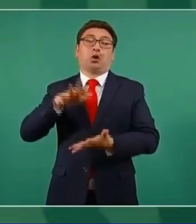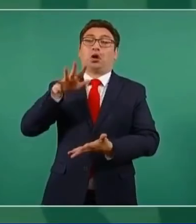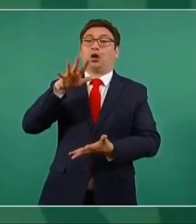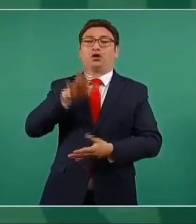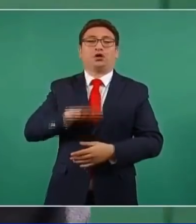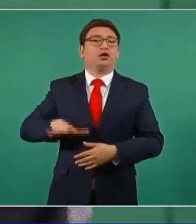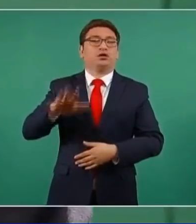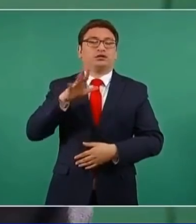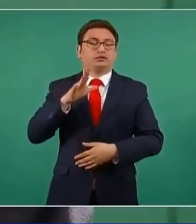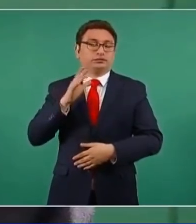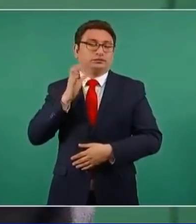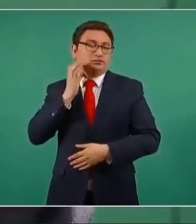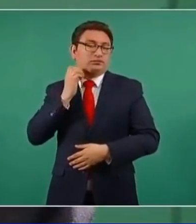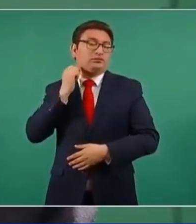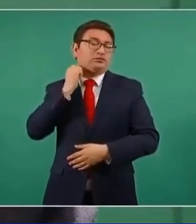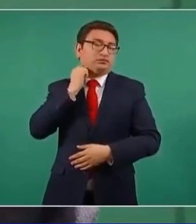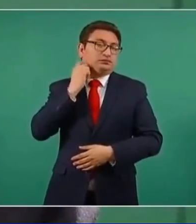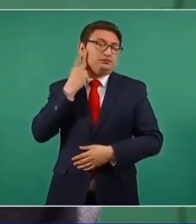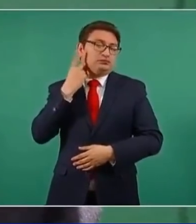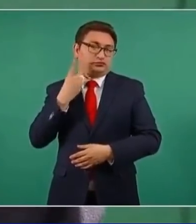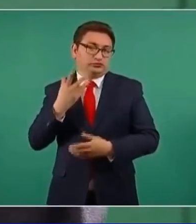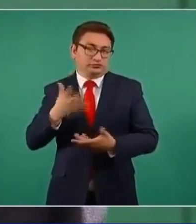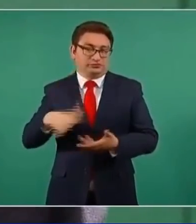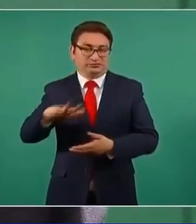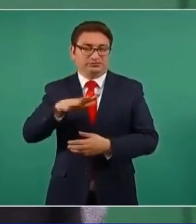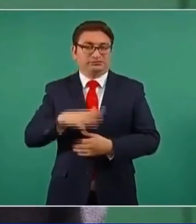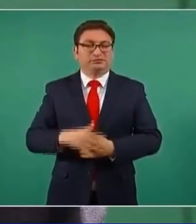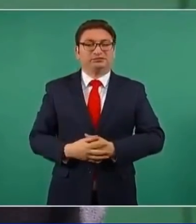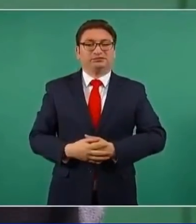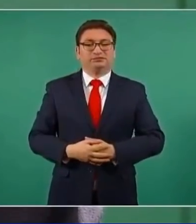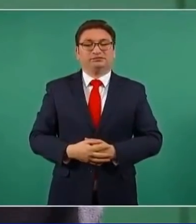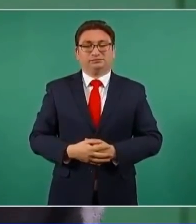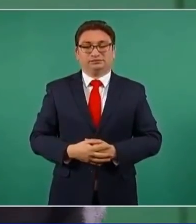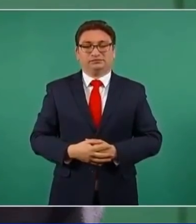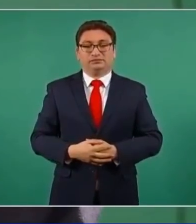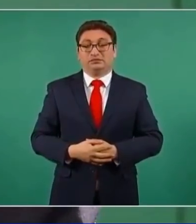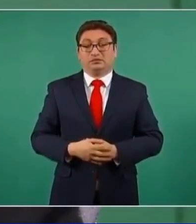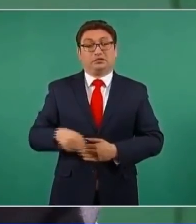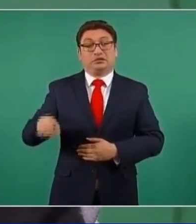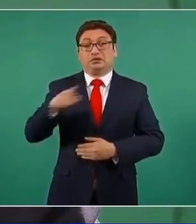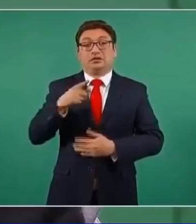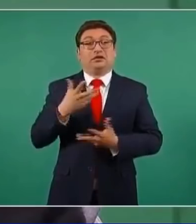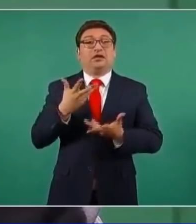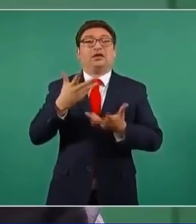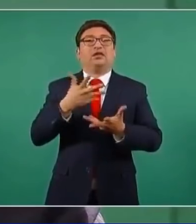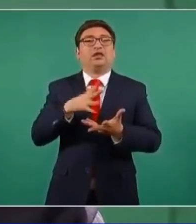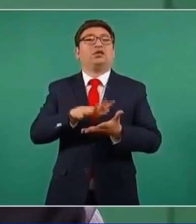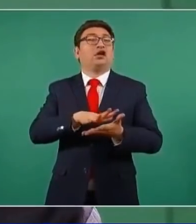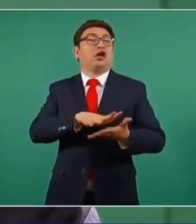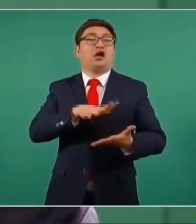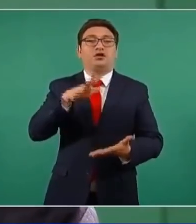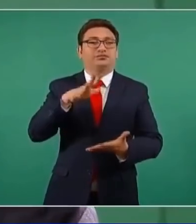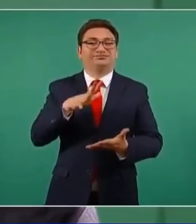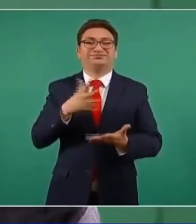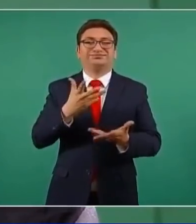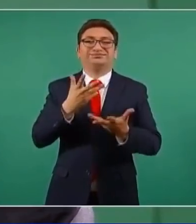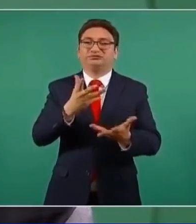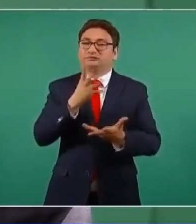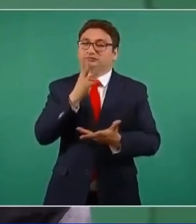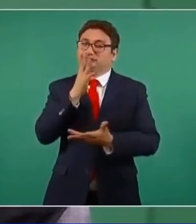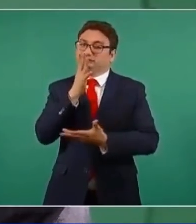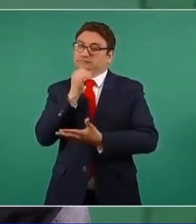en el Congreso, en la Cámara de Diputados. Se quedaron con las ganas y